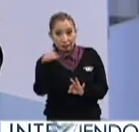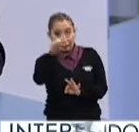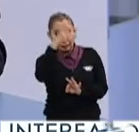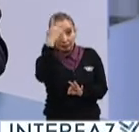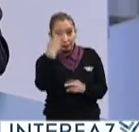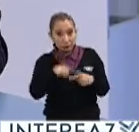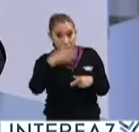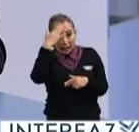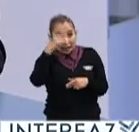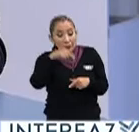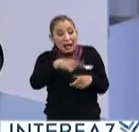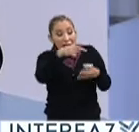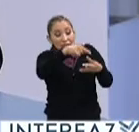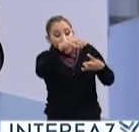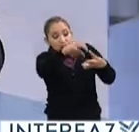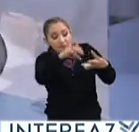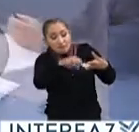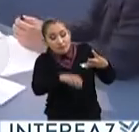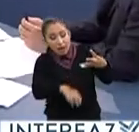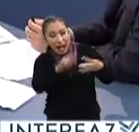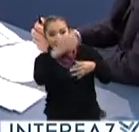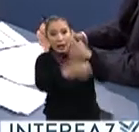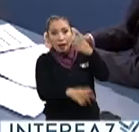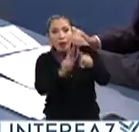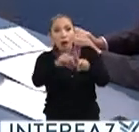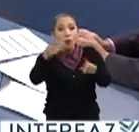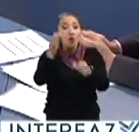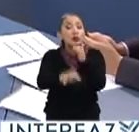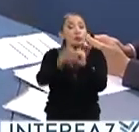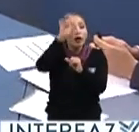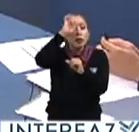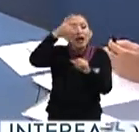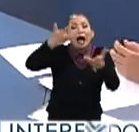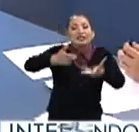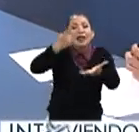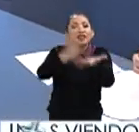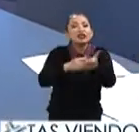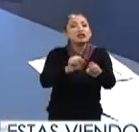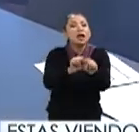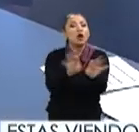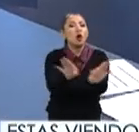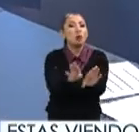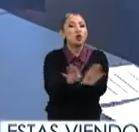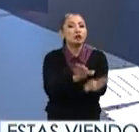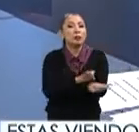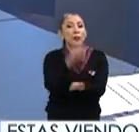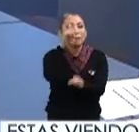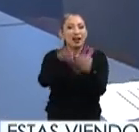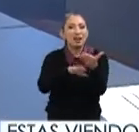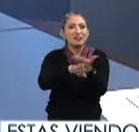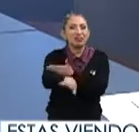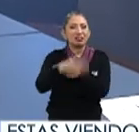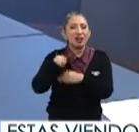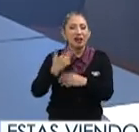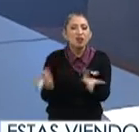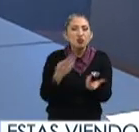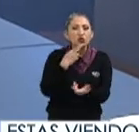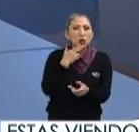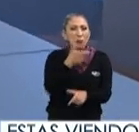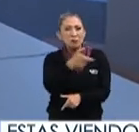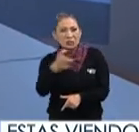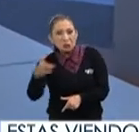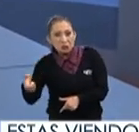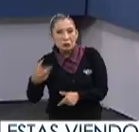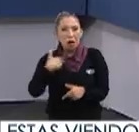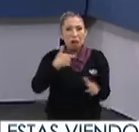auditorio sepa que cada módulo terminaba haciendo recomendaciones de prácticas en el aula para prevenir este tráfico de drogas